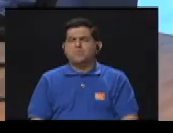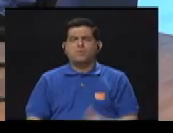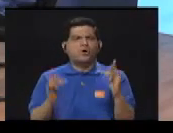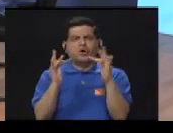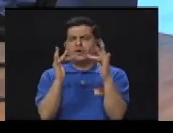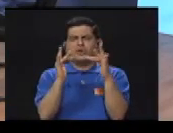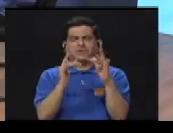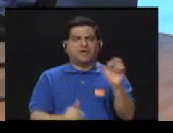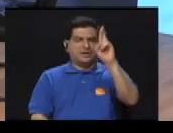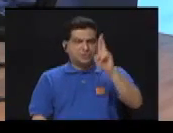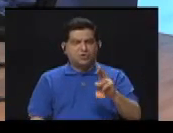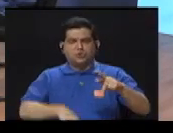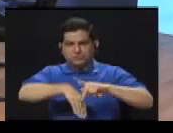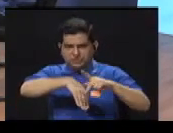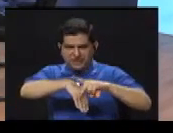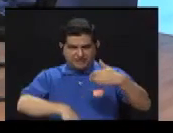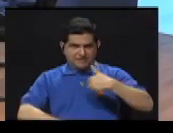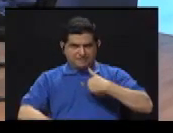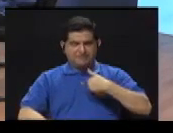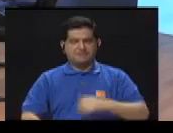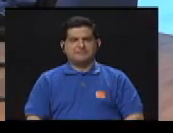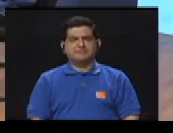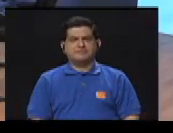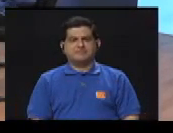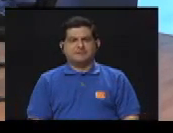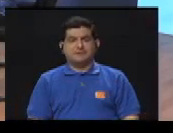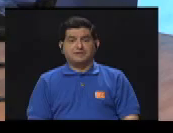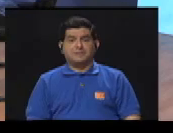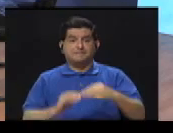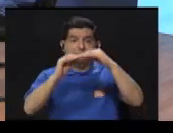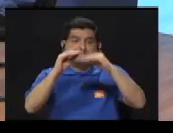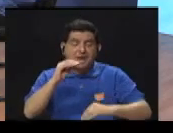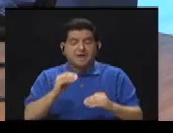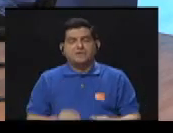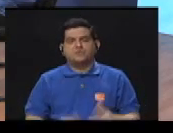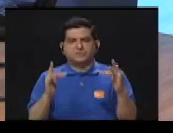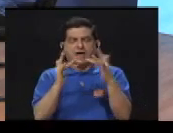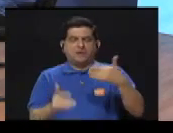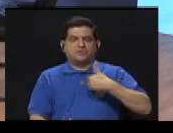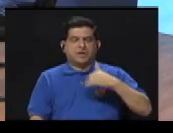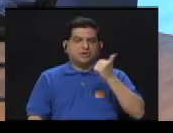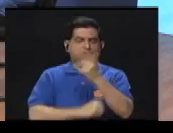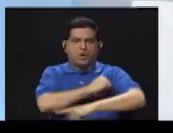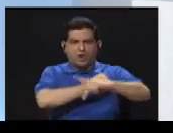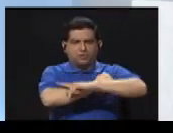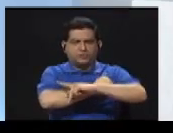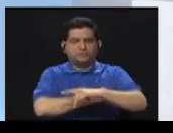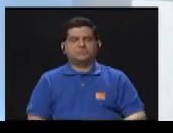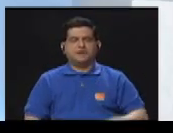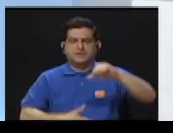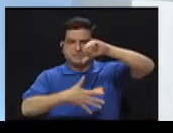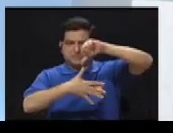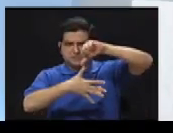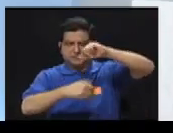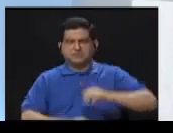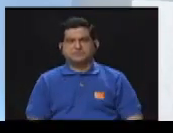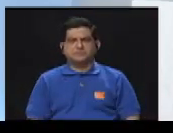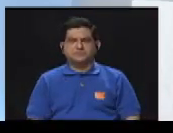poco contacto entre Costa Rica y Paraguay, que es mucho menos del contacto que tenemos la oportunidad de tener con otros países de